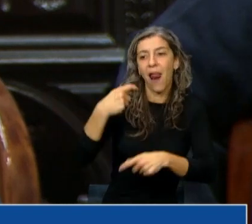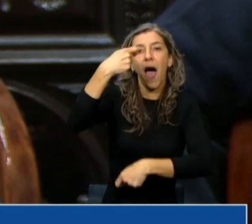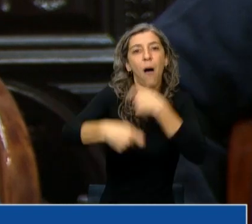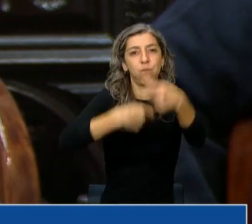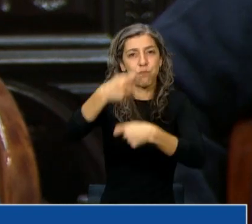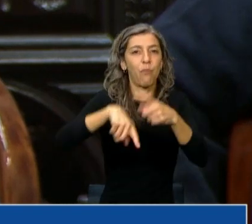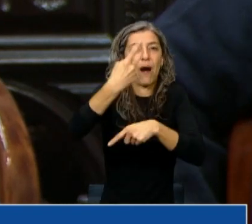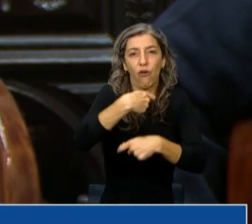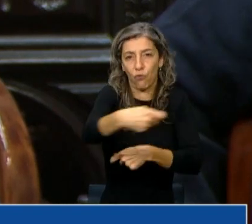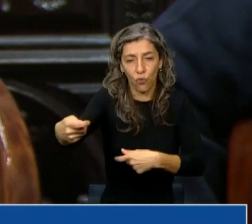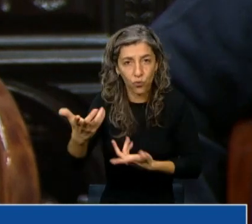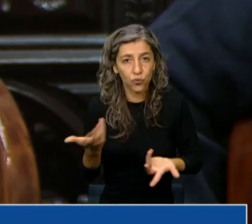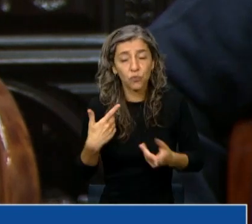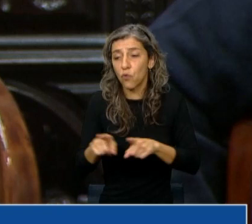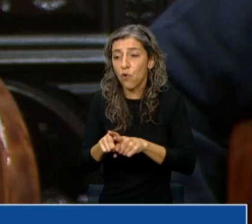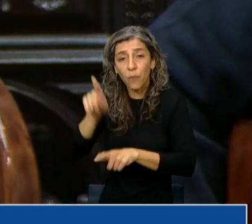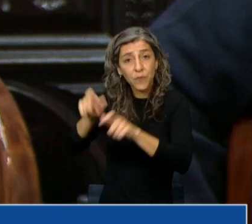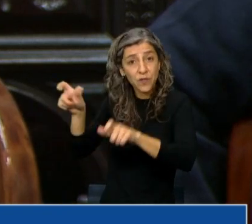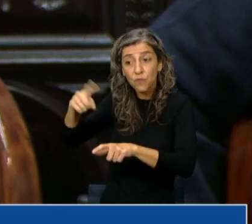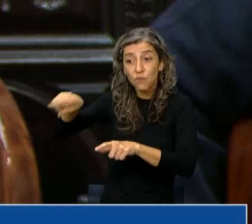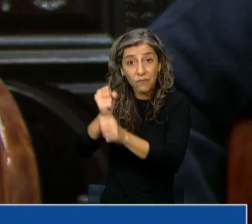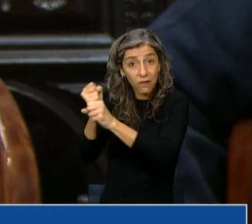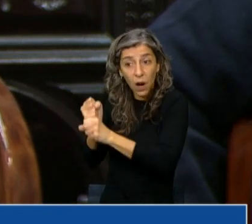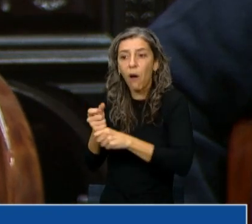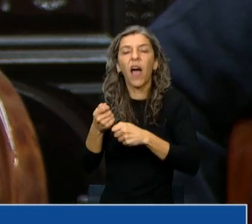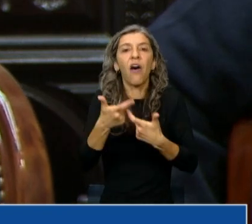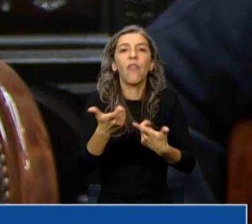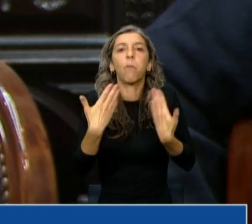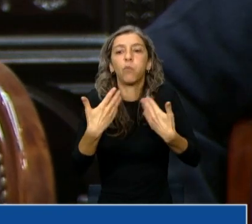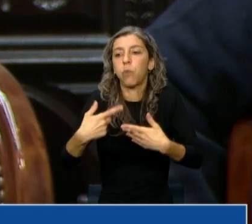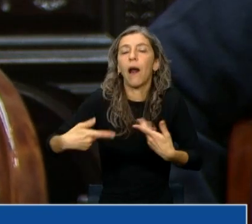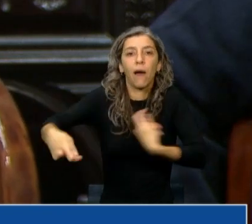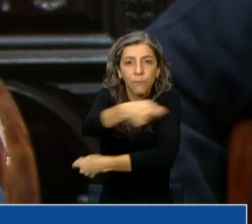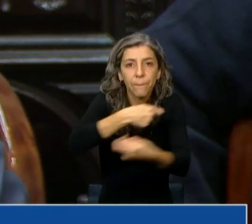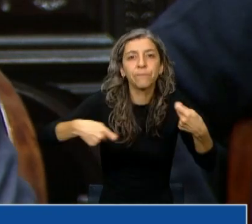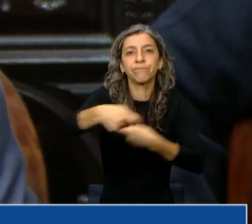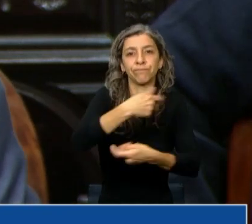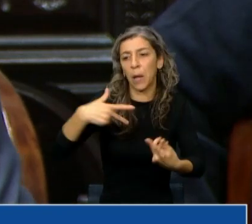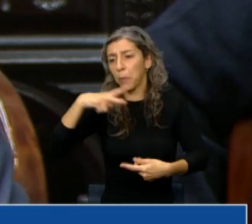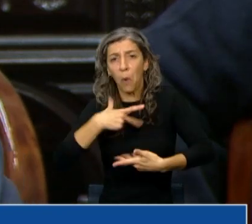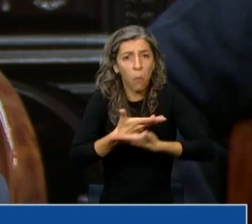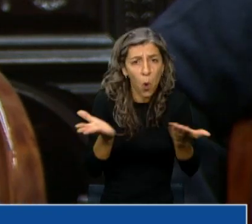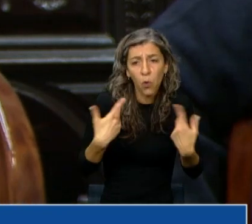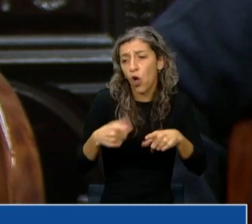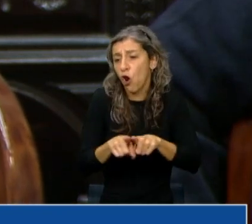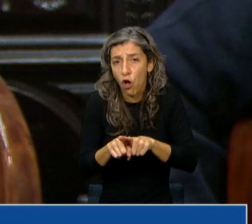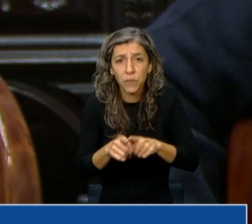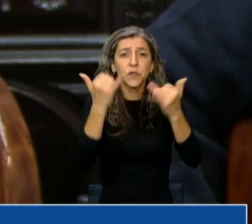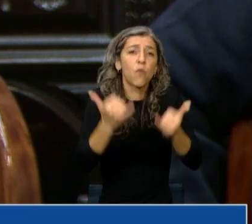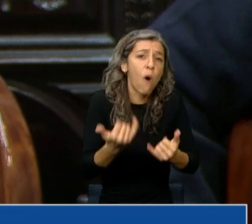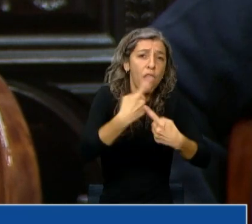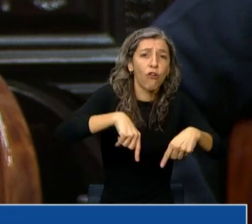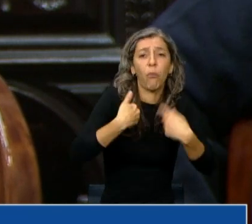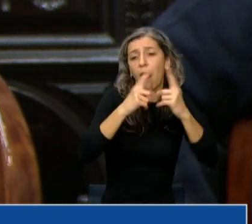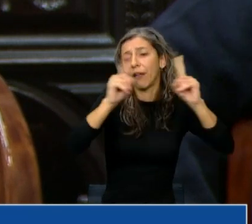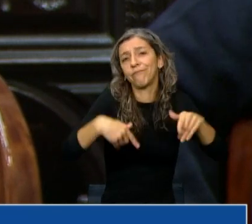de los trabajadores, permite generar un mercado de capitales tanto público como privado cuando o se compran títulos públicos o cuando